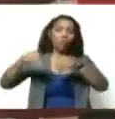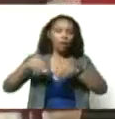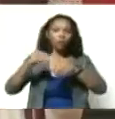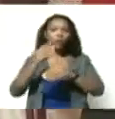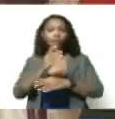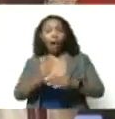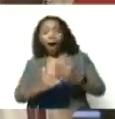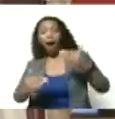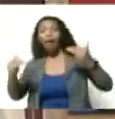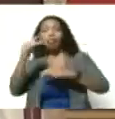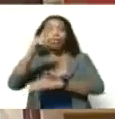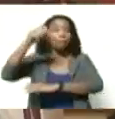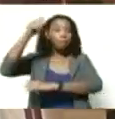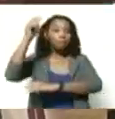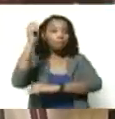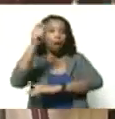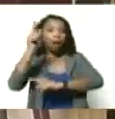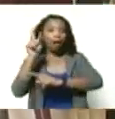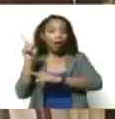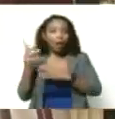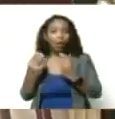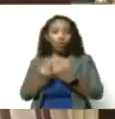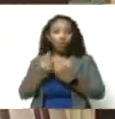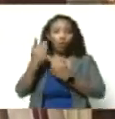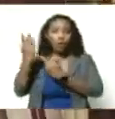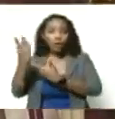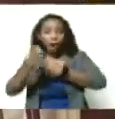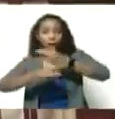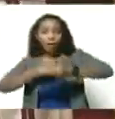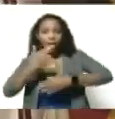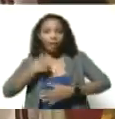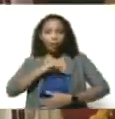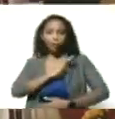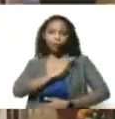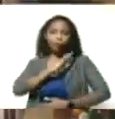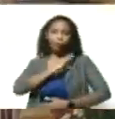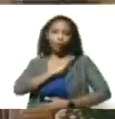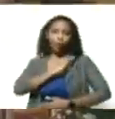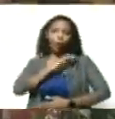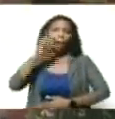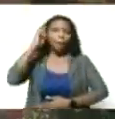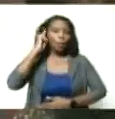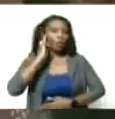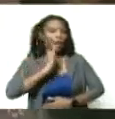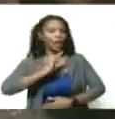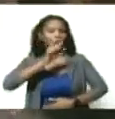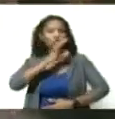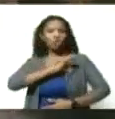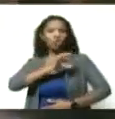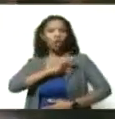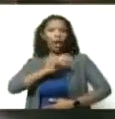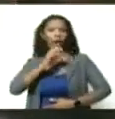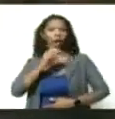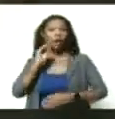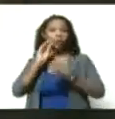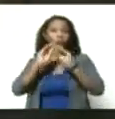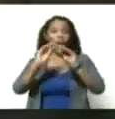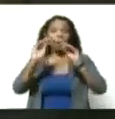magia, para con ella y en ella hacer nuestra propia bolivariana y soberana